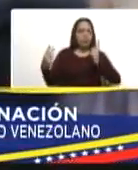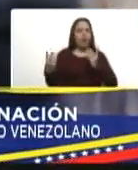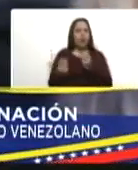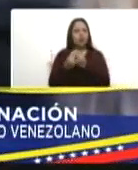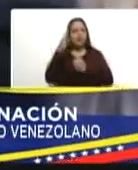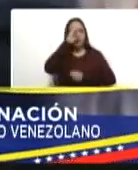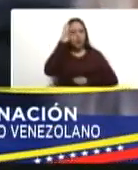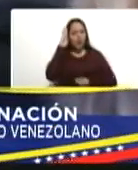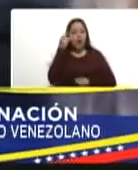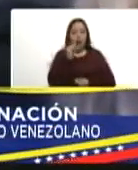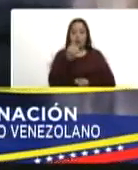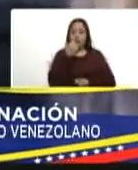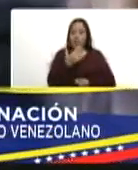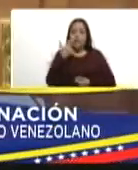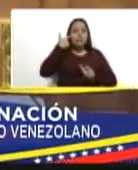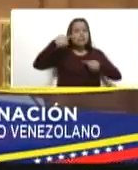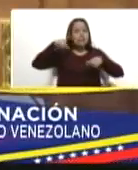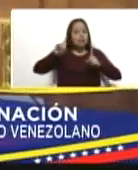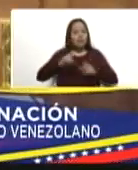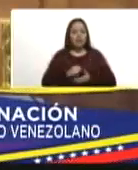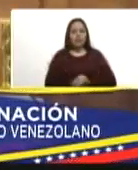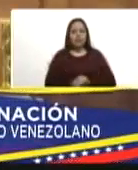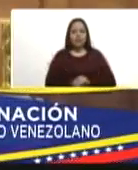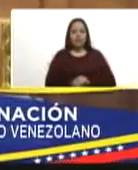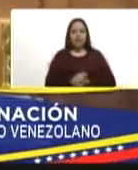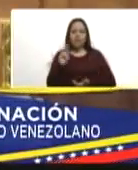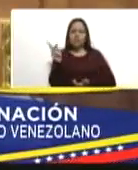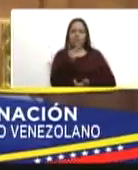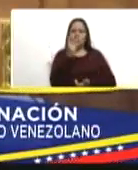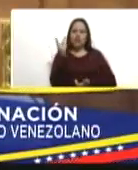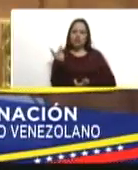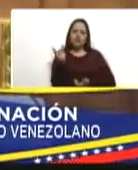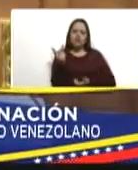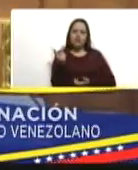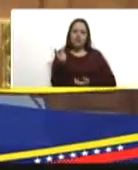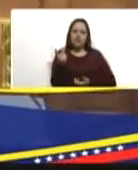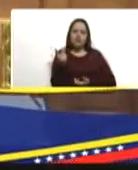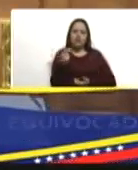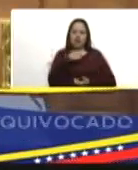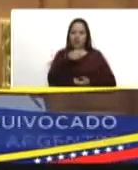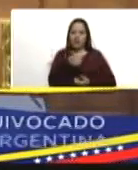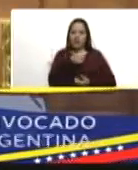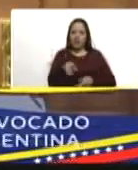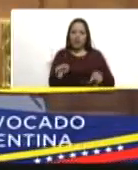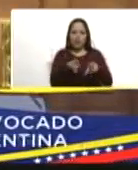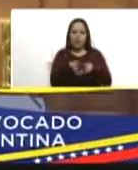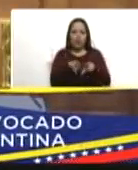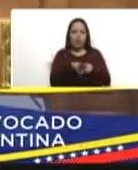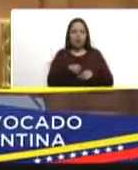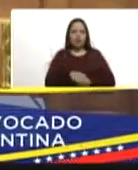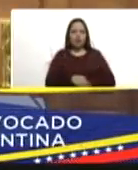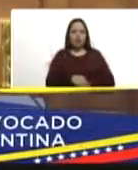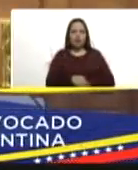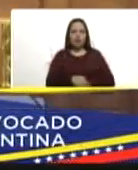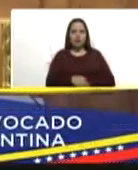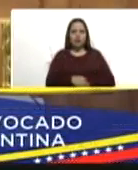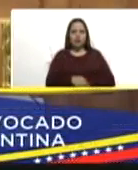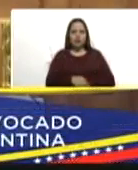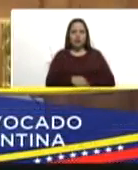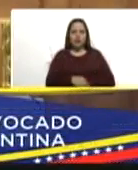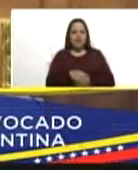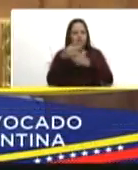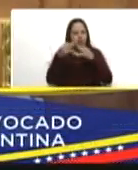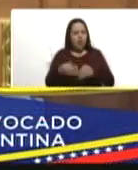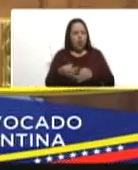verdad quizás venga una segunda versión Ah y pronto Dios dado